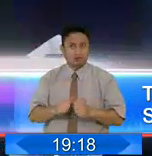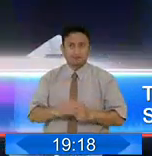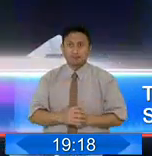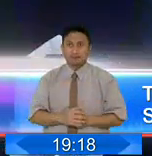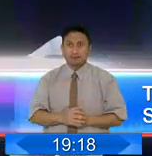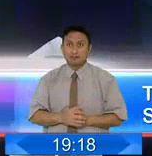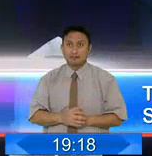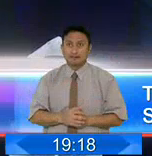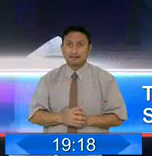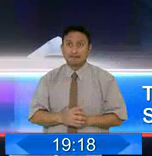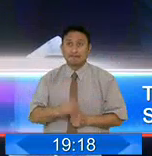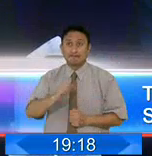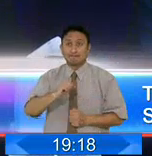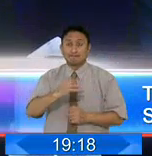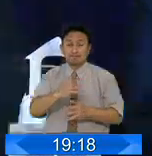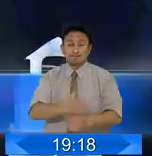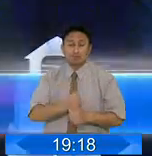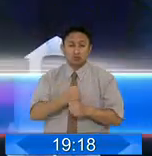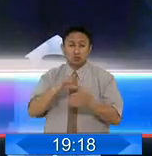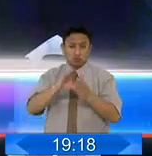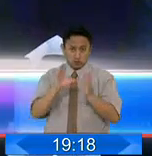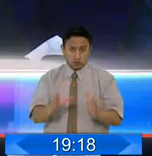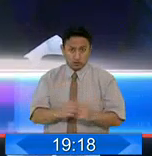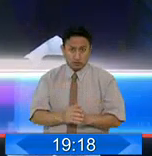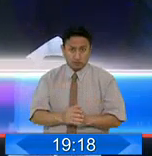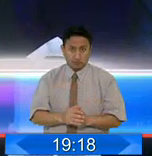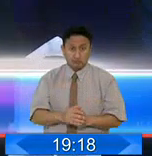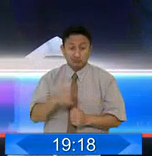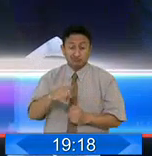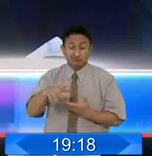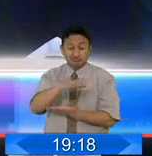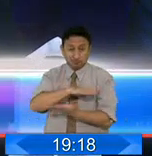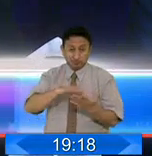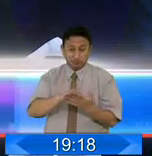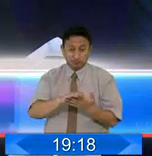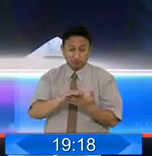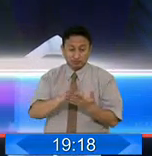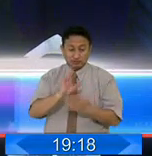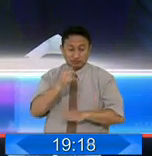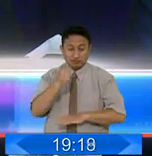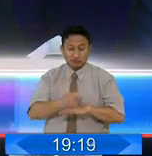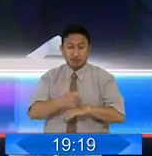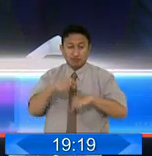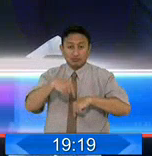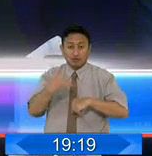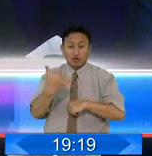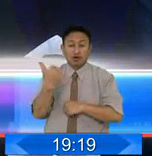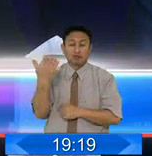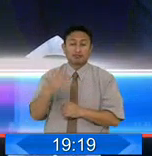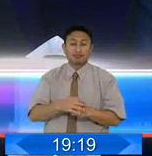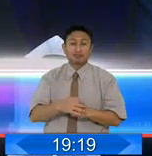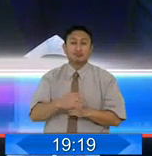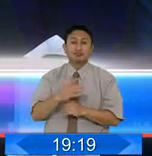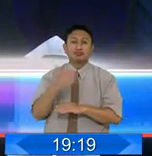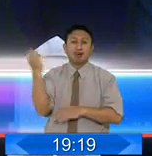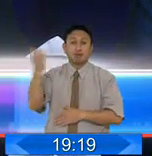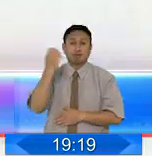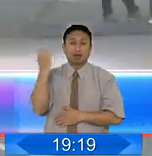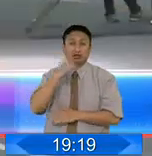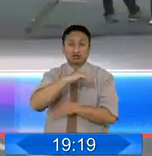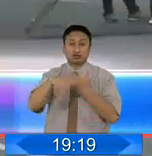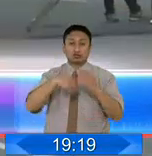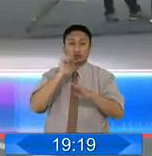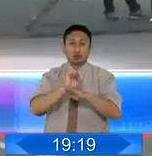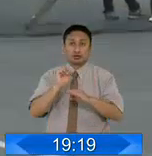fin de precautelar la seguridad ciudadana y evitar el caos, he dispuesto el estado de excepción a nivel nacional.